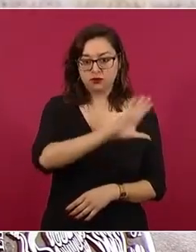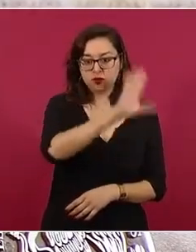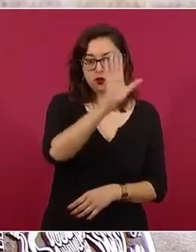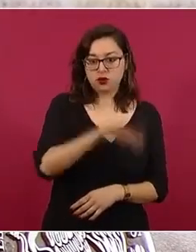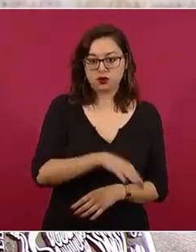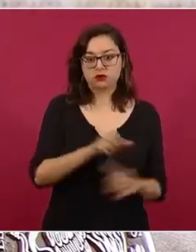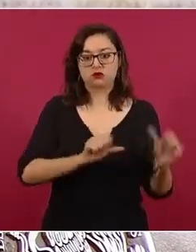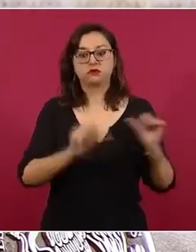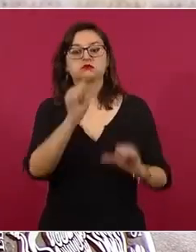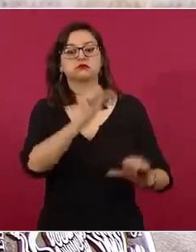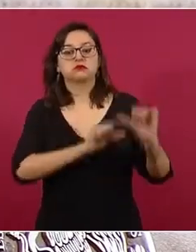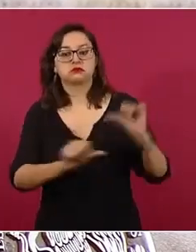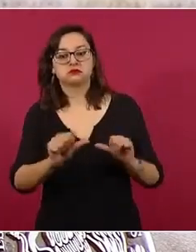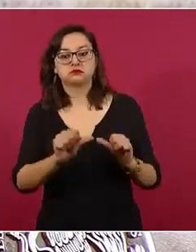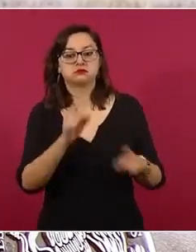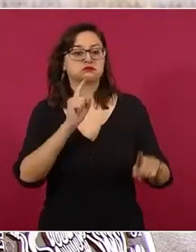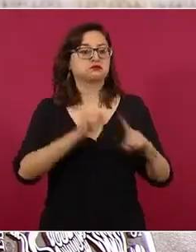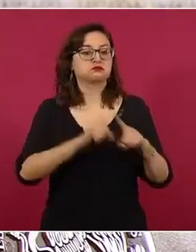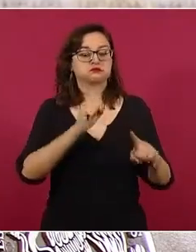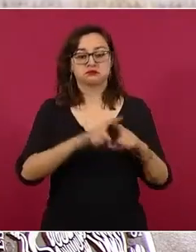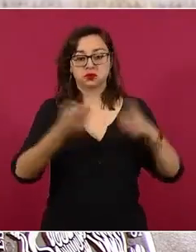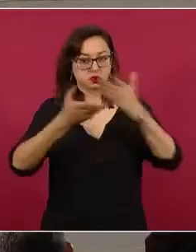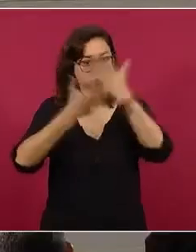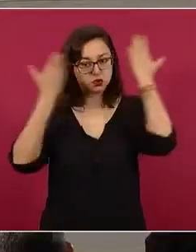no sé quiénes son los candidatos,